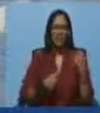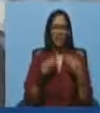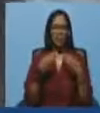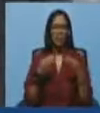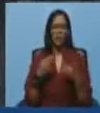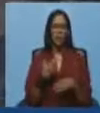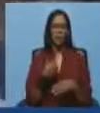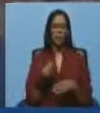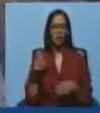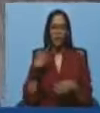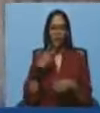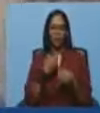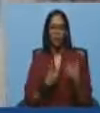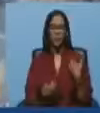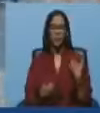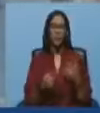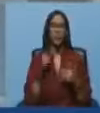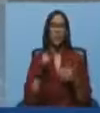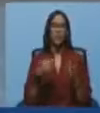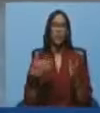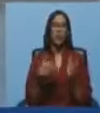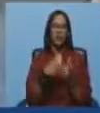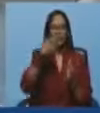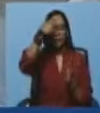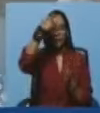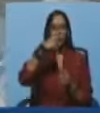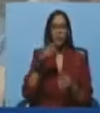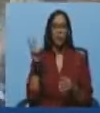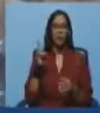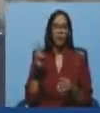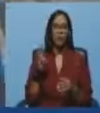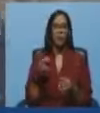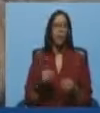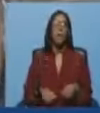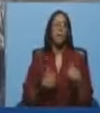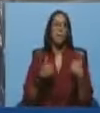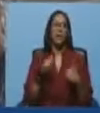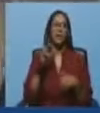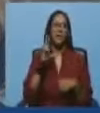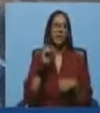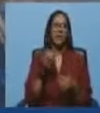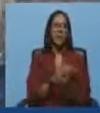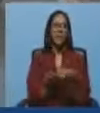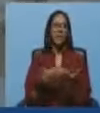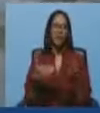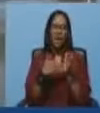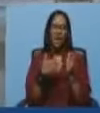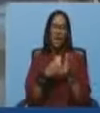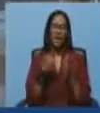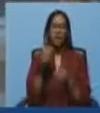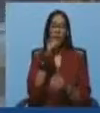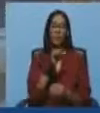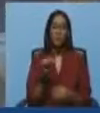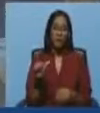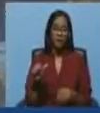No tiene que ver con el presidente. Eso es un ataque al pueblo venezolano. Más de 30 millones de ataques en menos de una